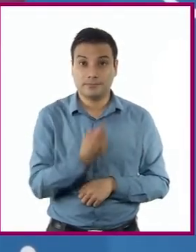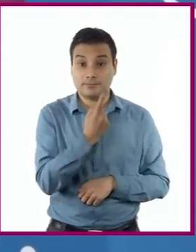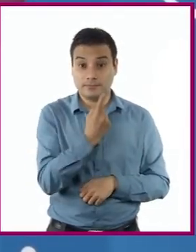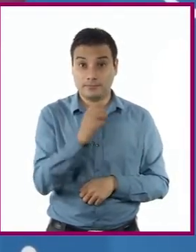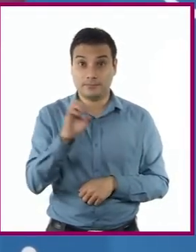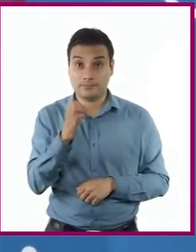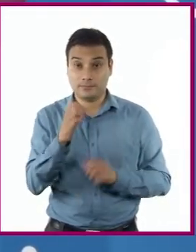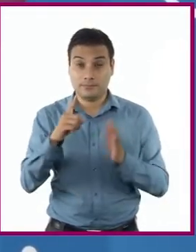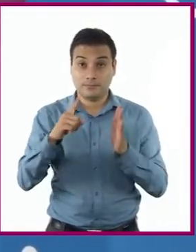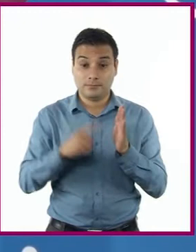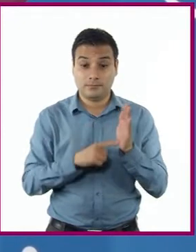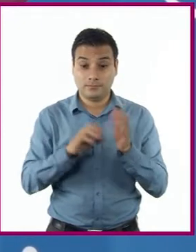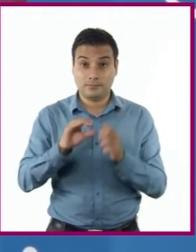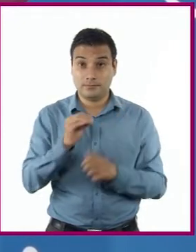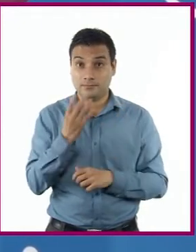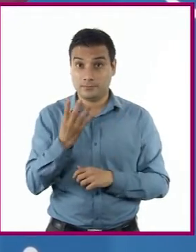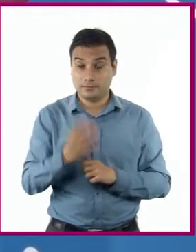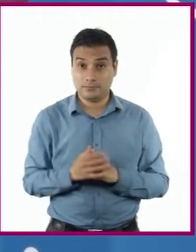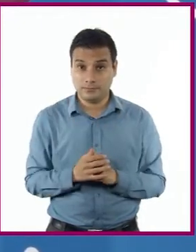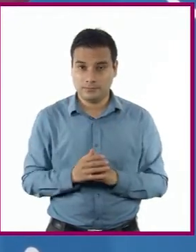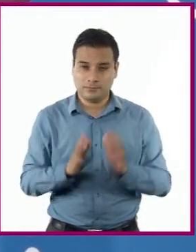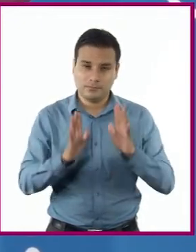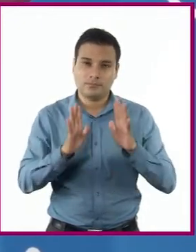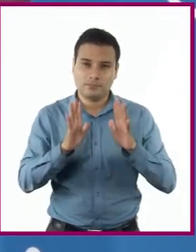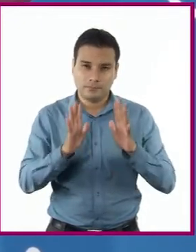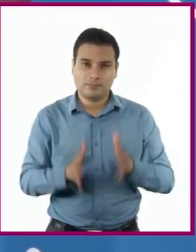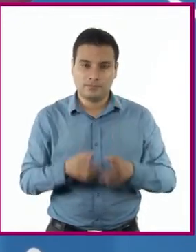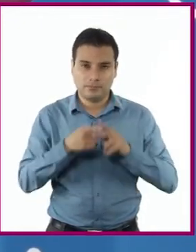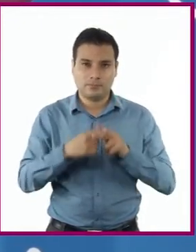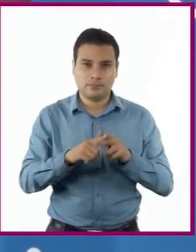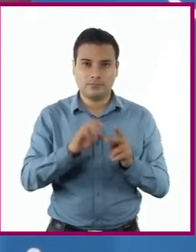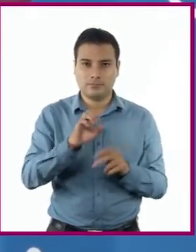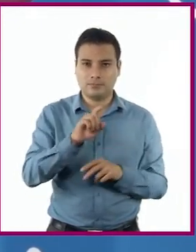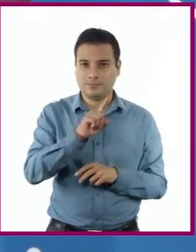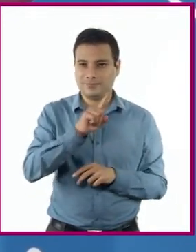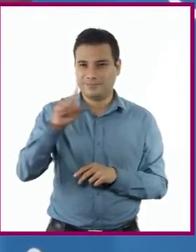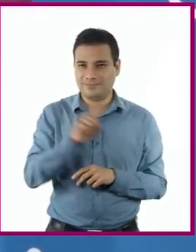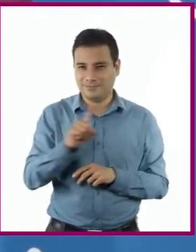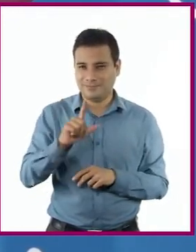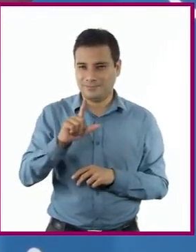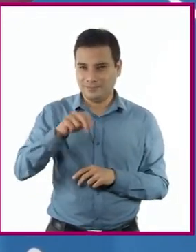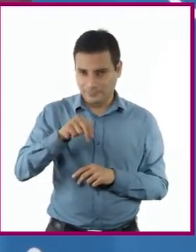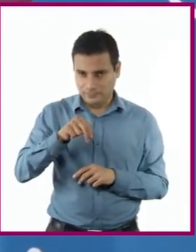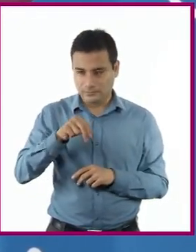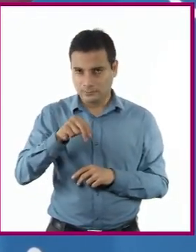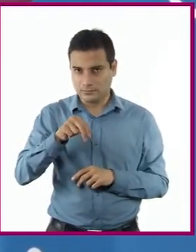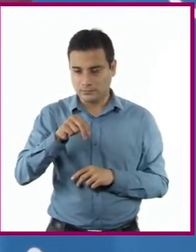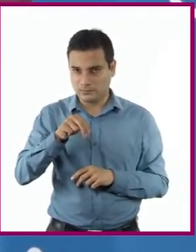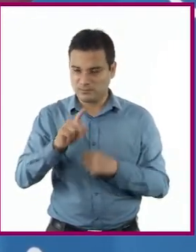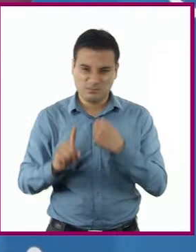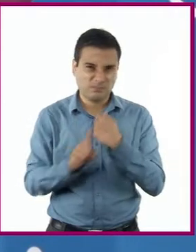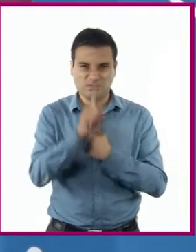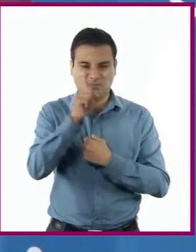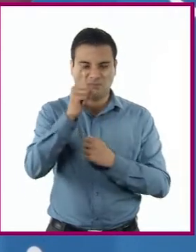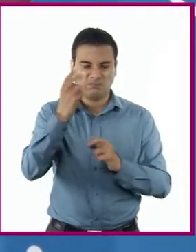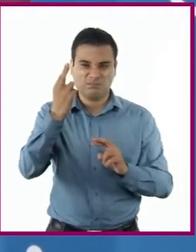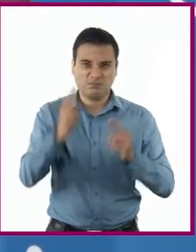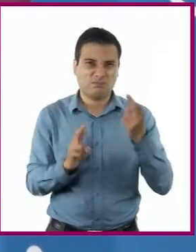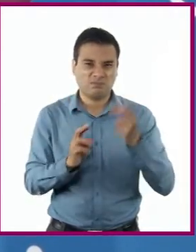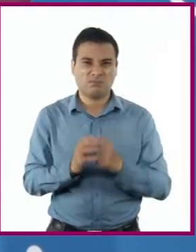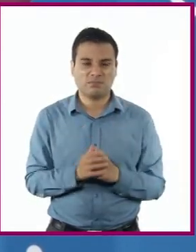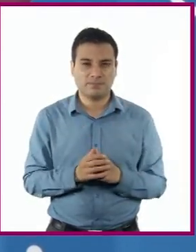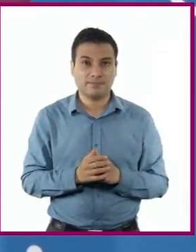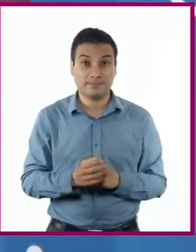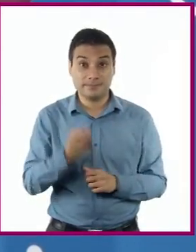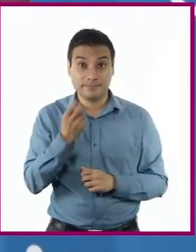de 1994 se levantó en armas el Ejército Zapatista de Liberación Nacional, EZLN, que